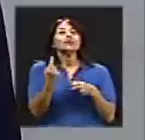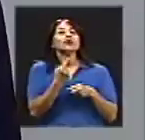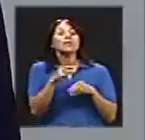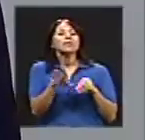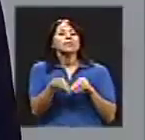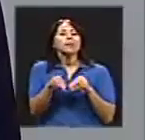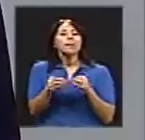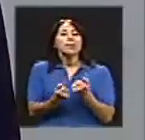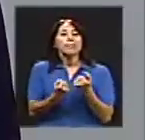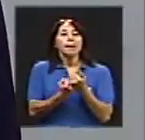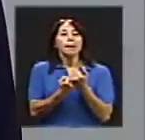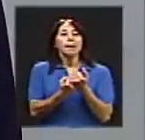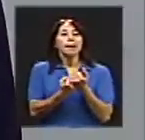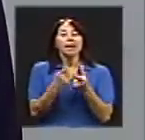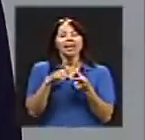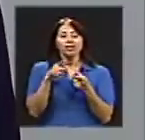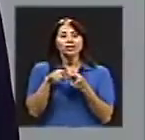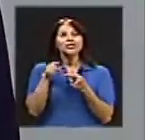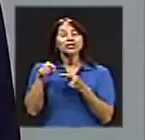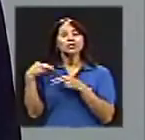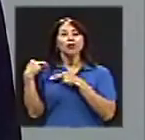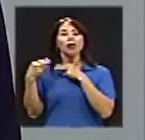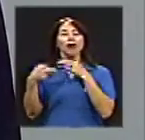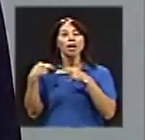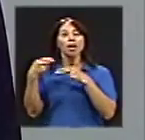Esa visión ha venido cambiando.